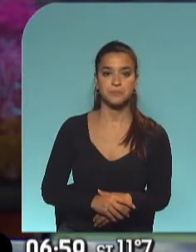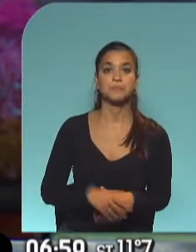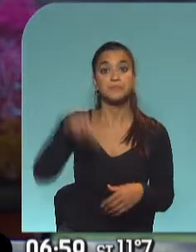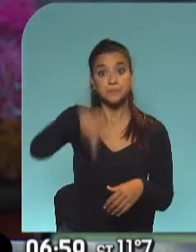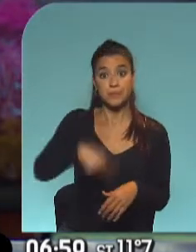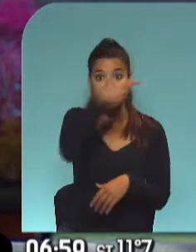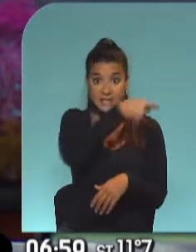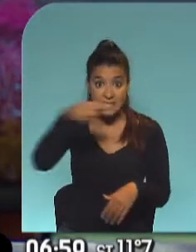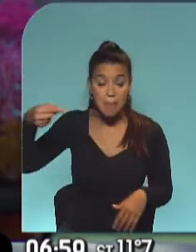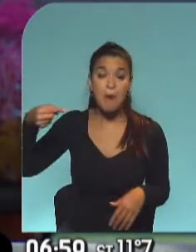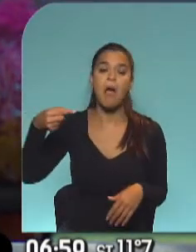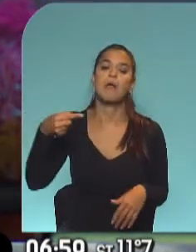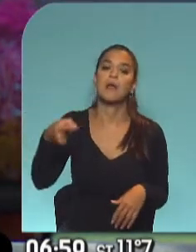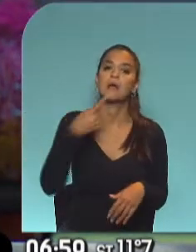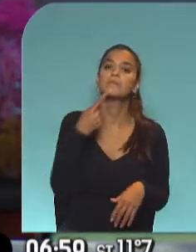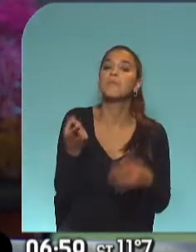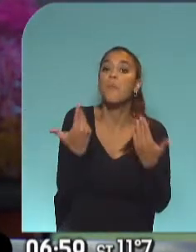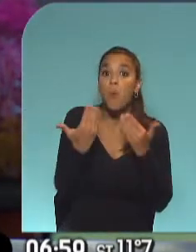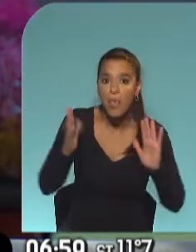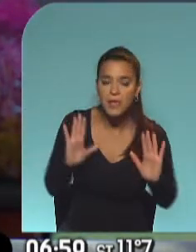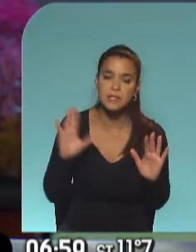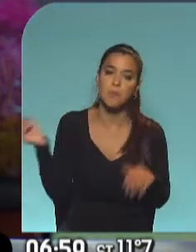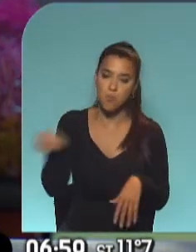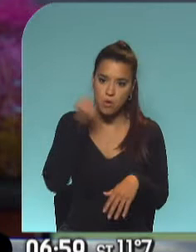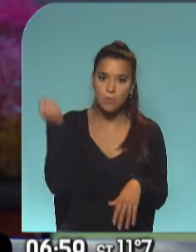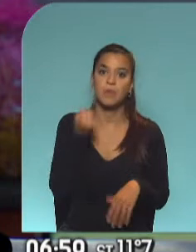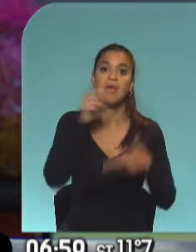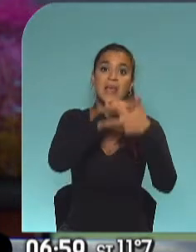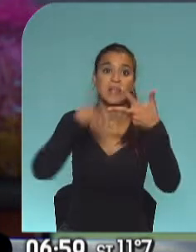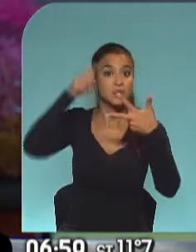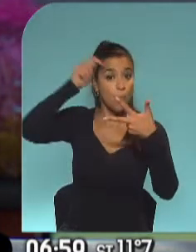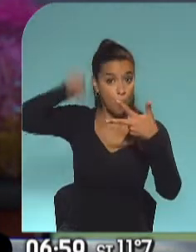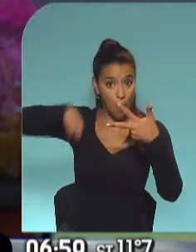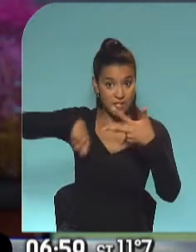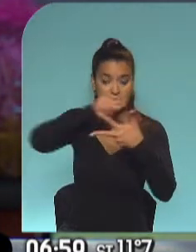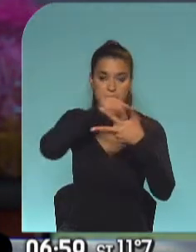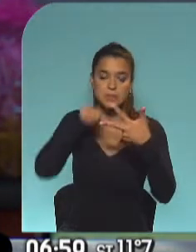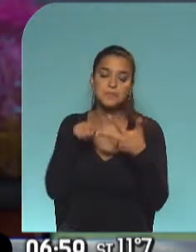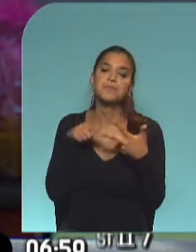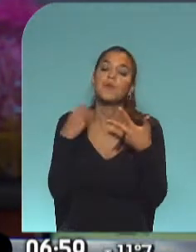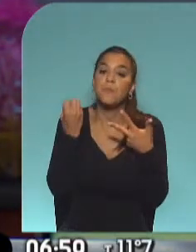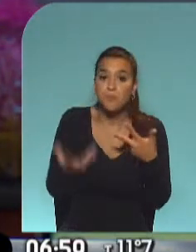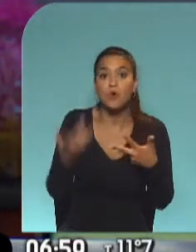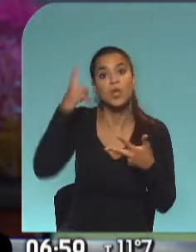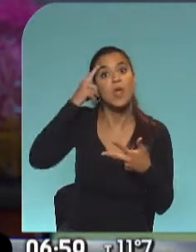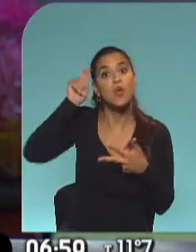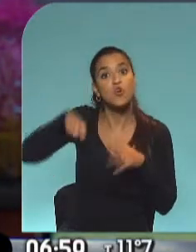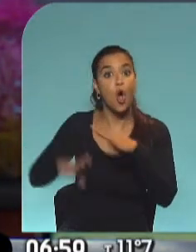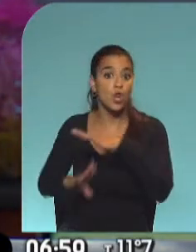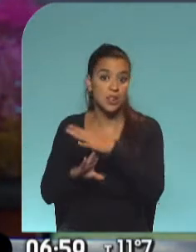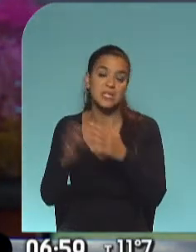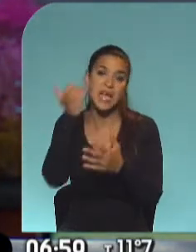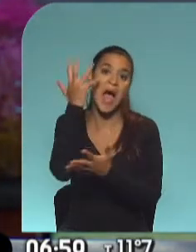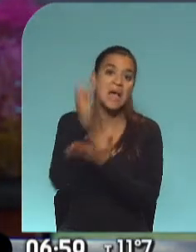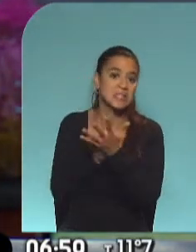Esta semana, según se anticipa, podría ser clave para Bruglia, Bertuzzi y Castelli porque, bueno, la Corte ya